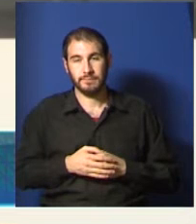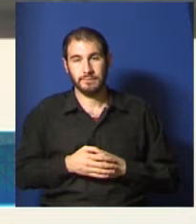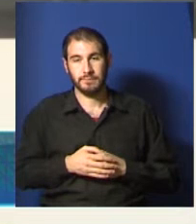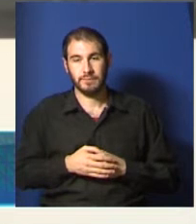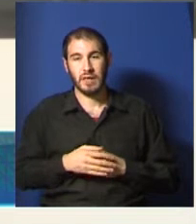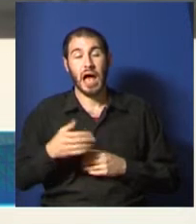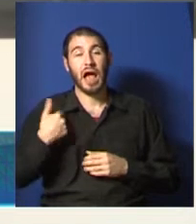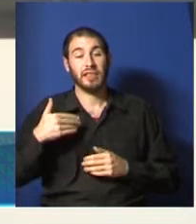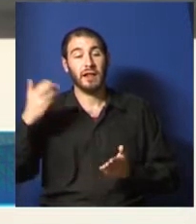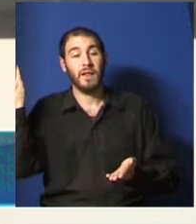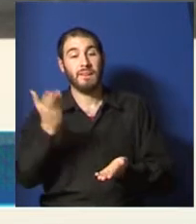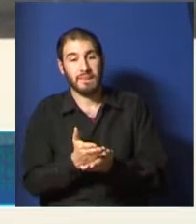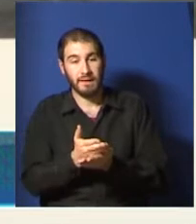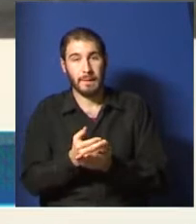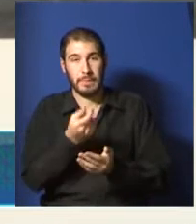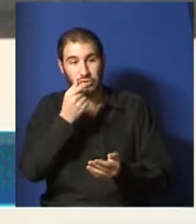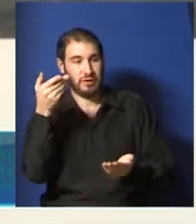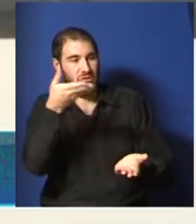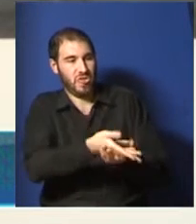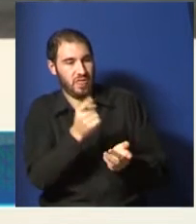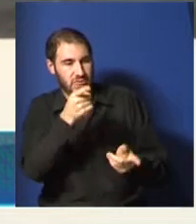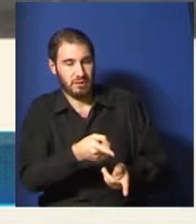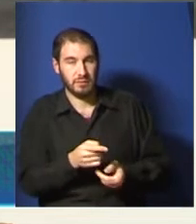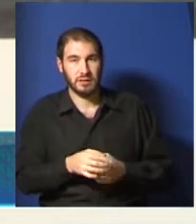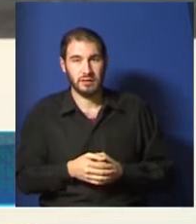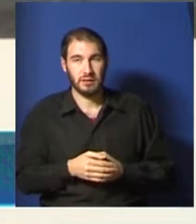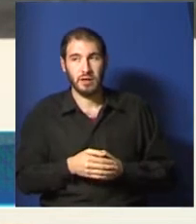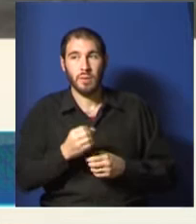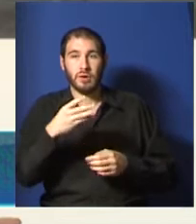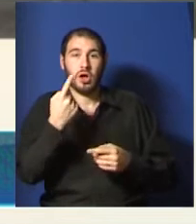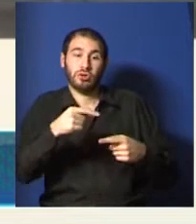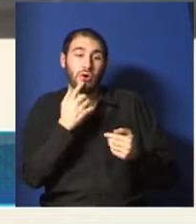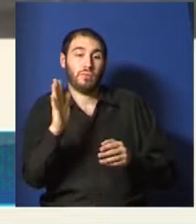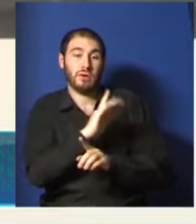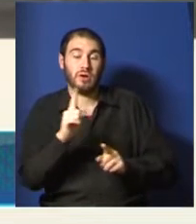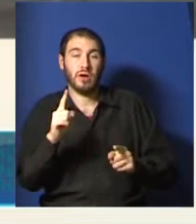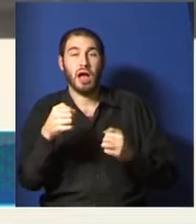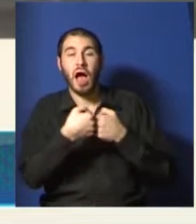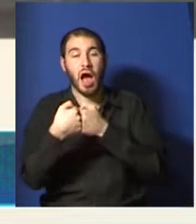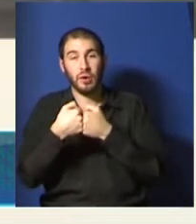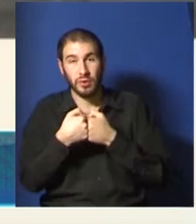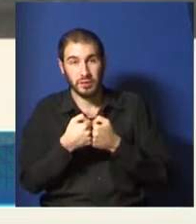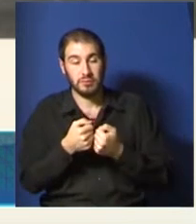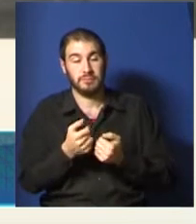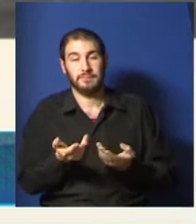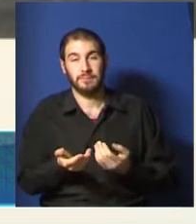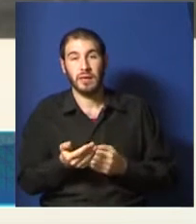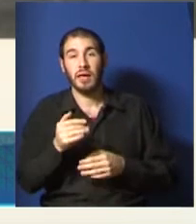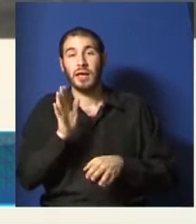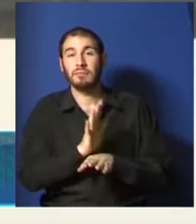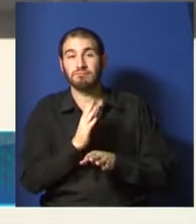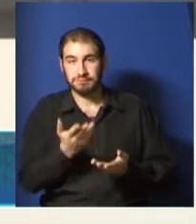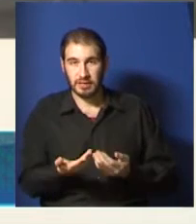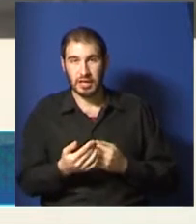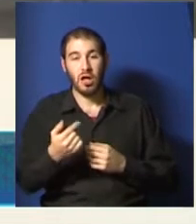condenada a la Argentina merced a Mendoza, es decir, merced a los incumplimientos de los pactos. Entonces, me parece que